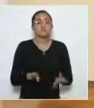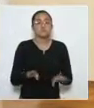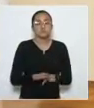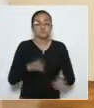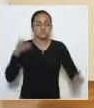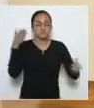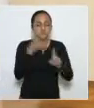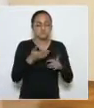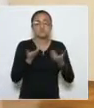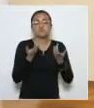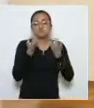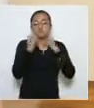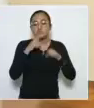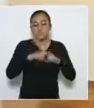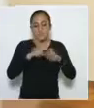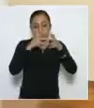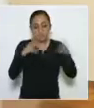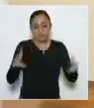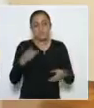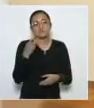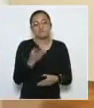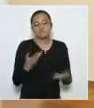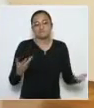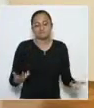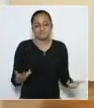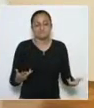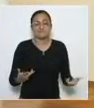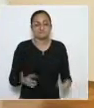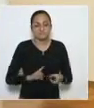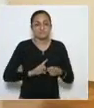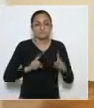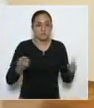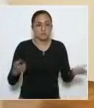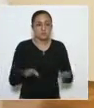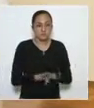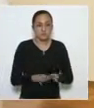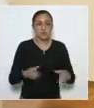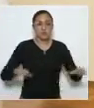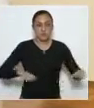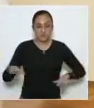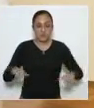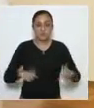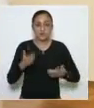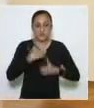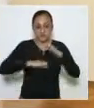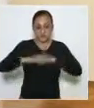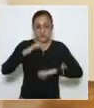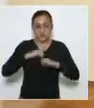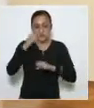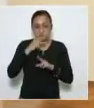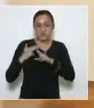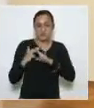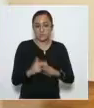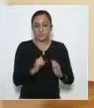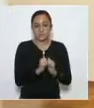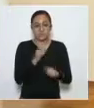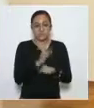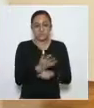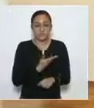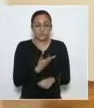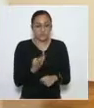enorme, pues nunca desarrollen actividades económicas para cumplir el objeto